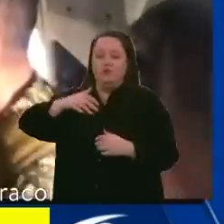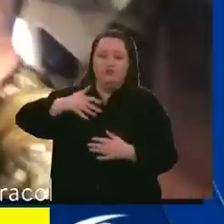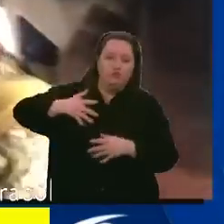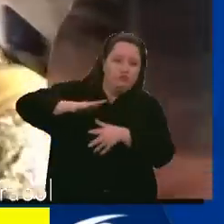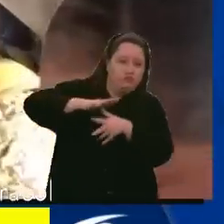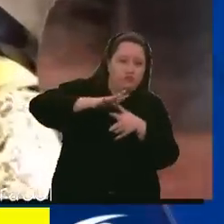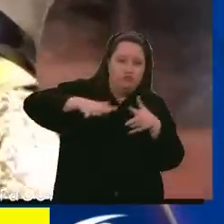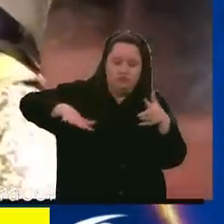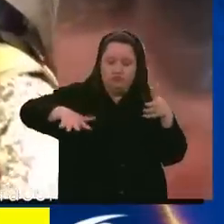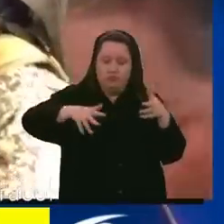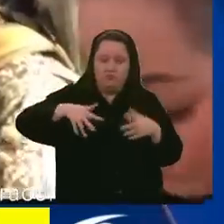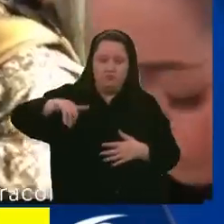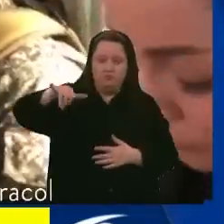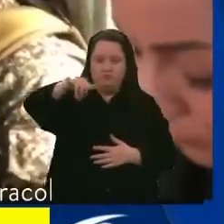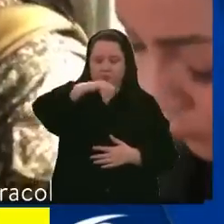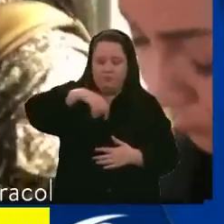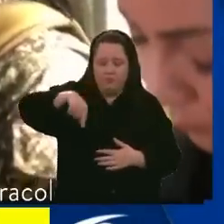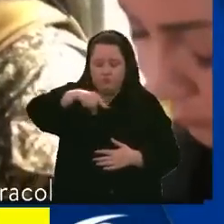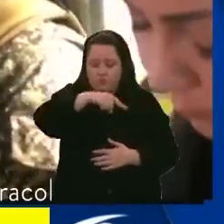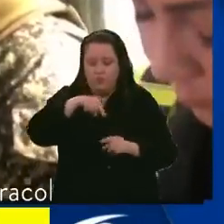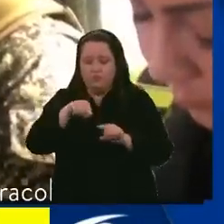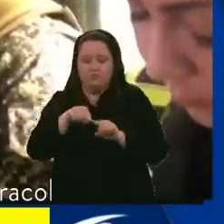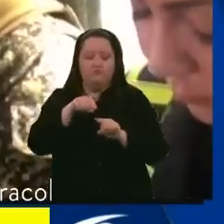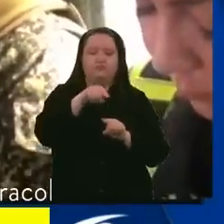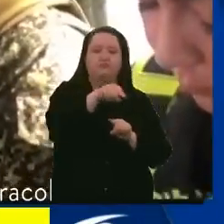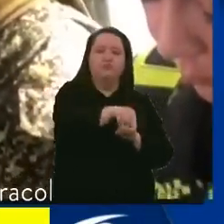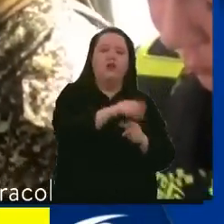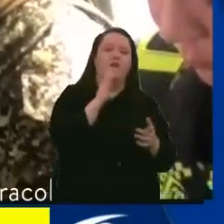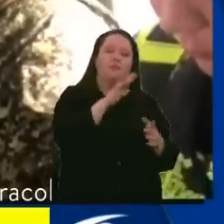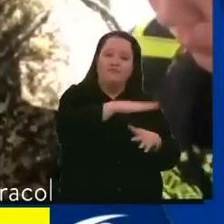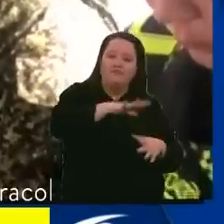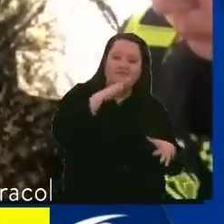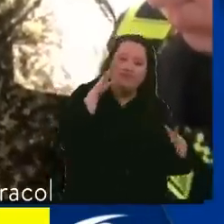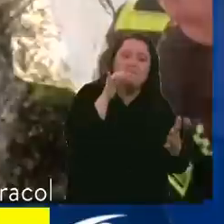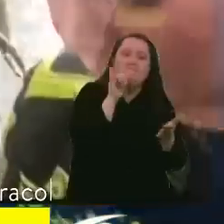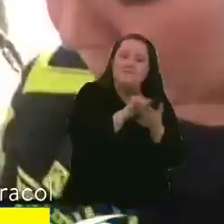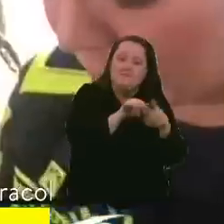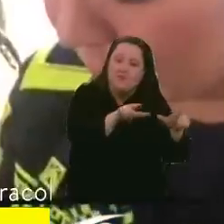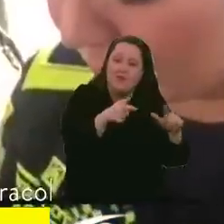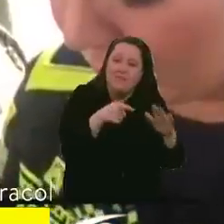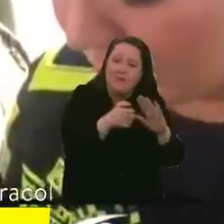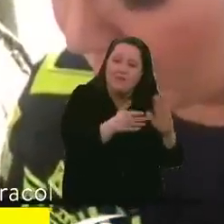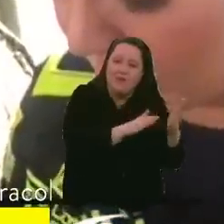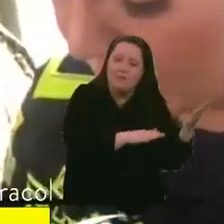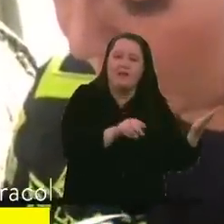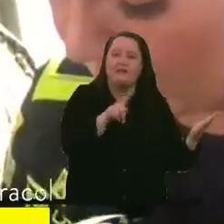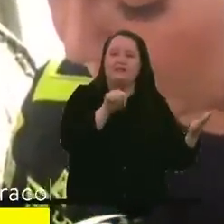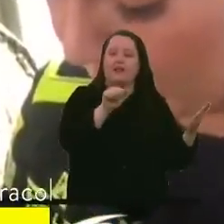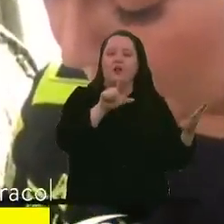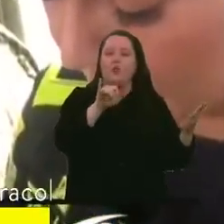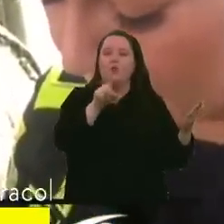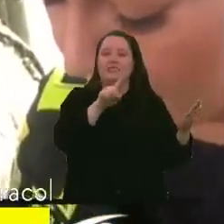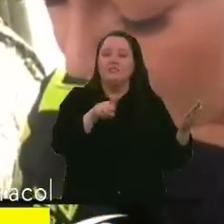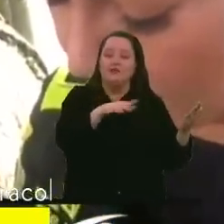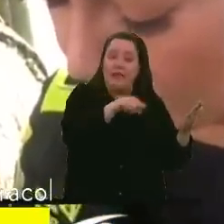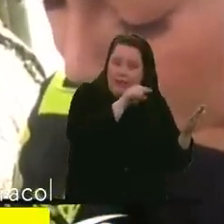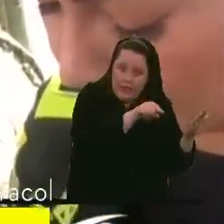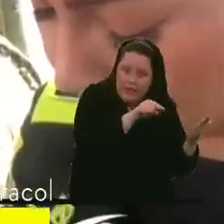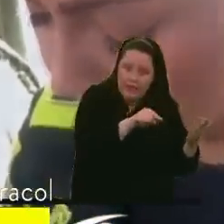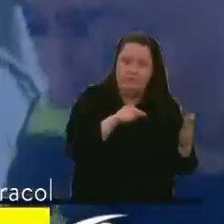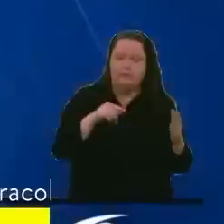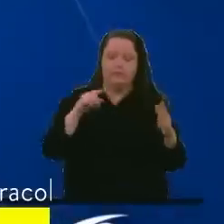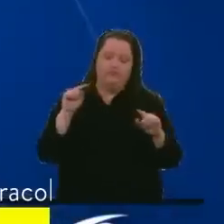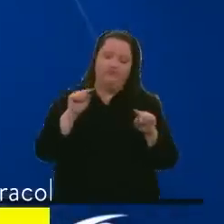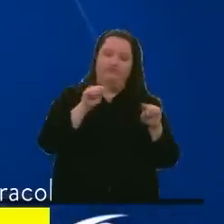la capital del departamento del Huila y se dirigieron hasta la zona rural, allí donde ocurrieron los hechos, en San Luis Huila.